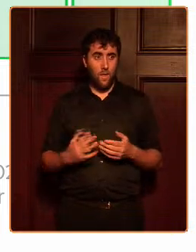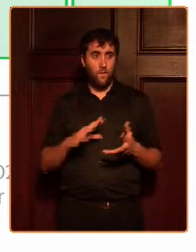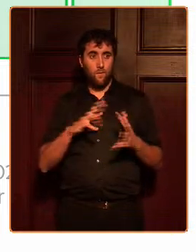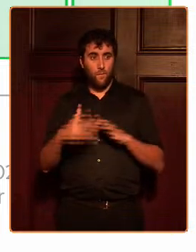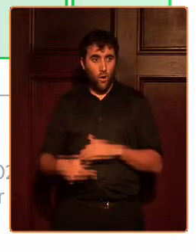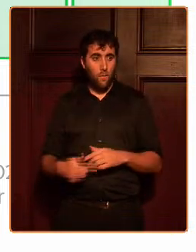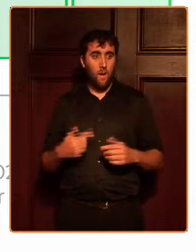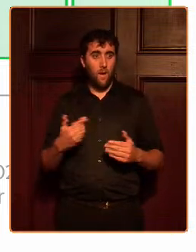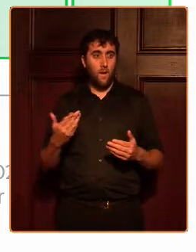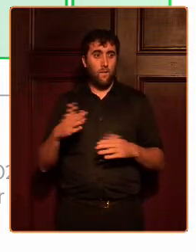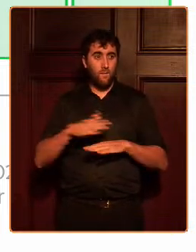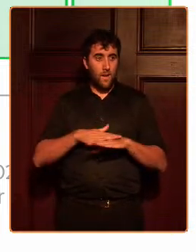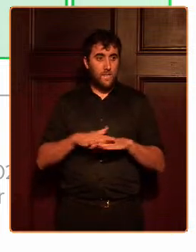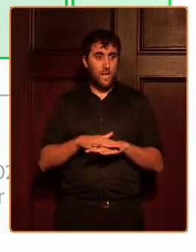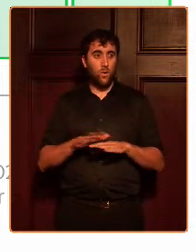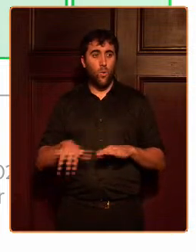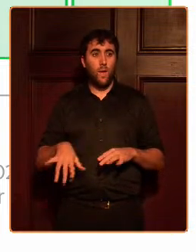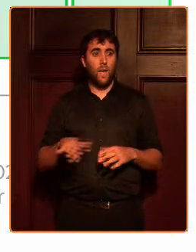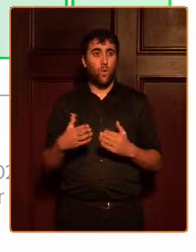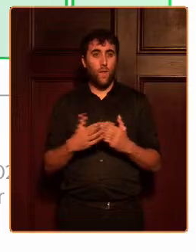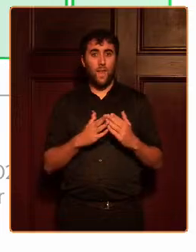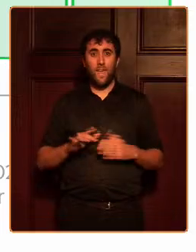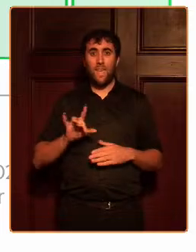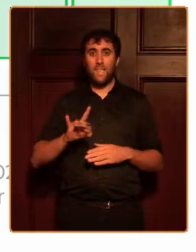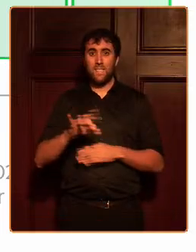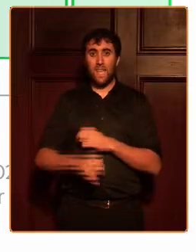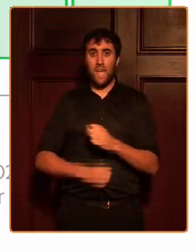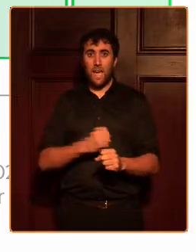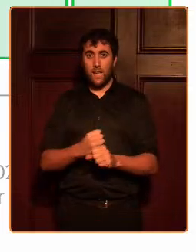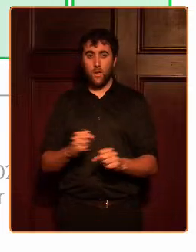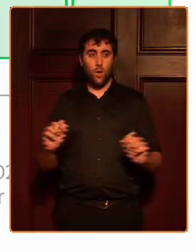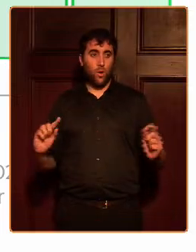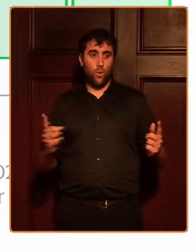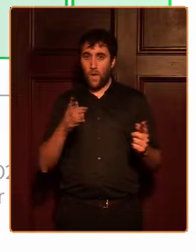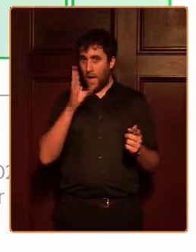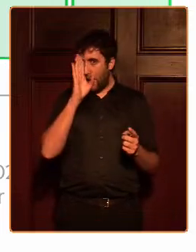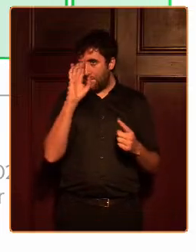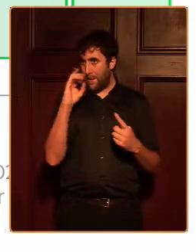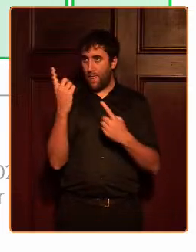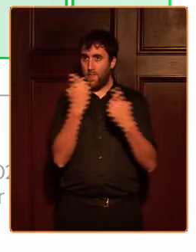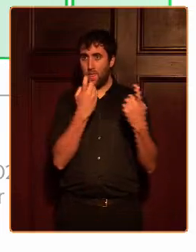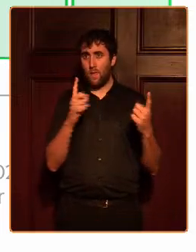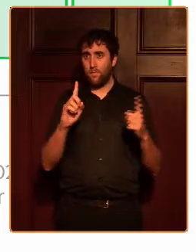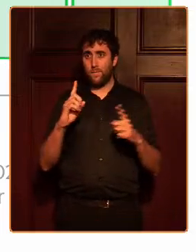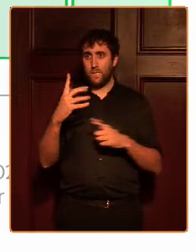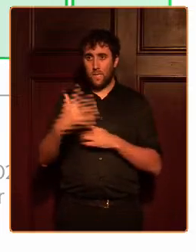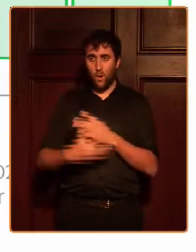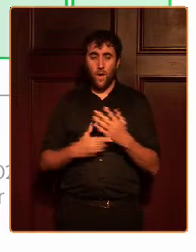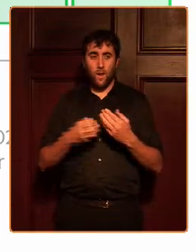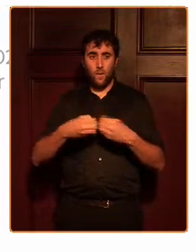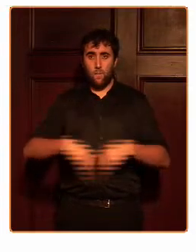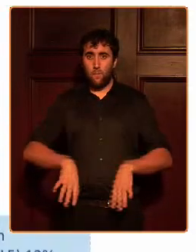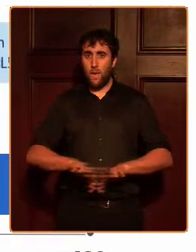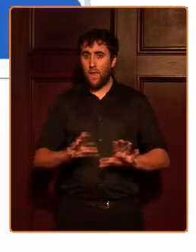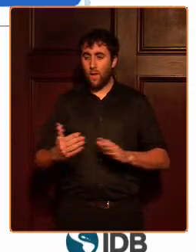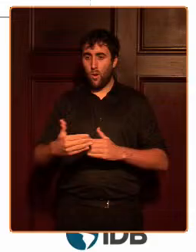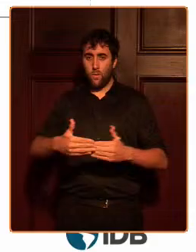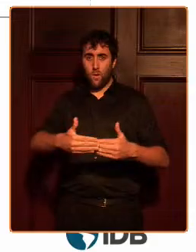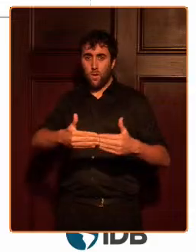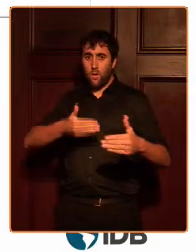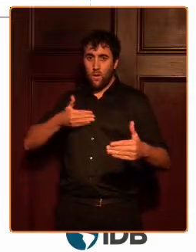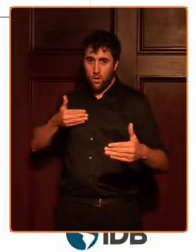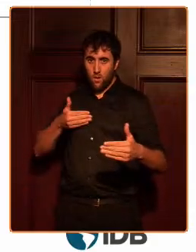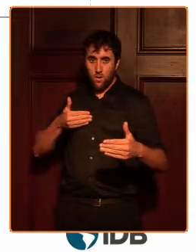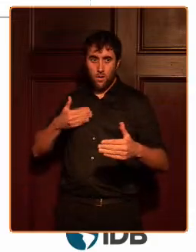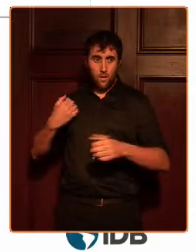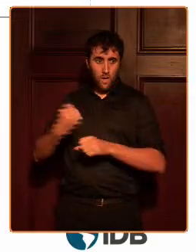los estudiantes de 15 años, no adquieren las habilidades, están 5 años en promedio por detrás de los estudiantes